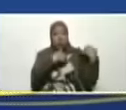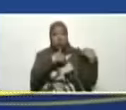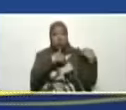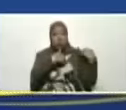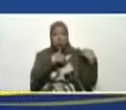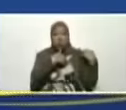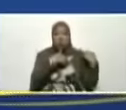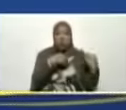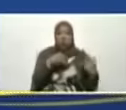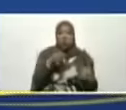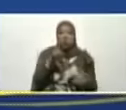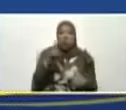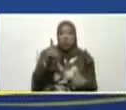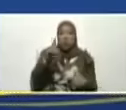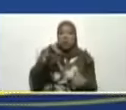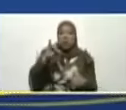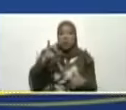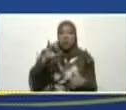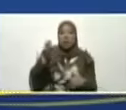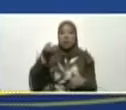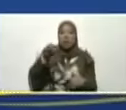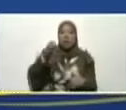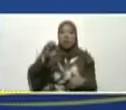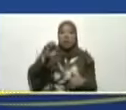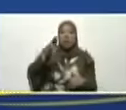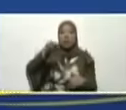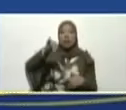adentro y convertirse